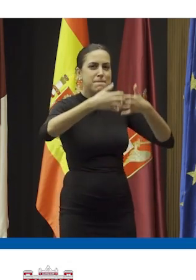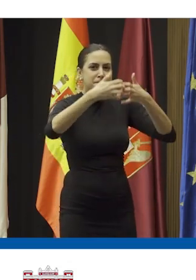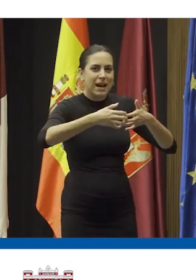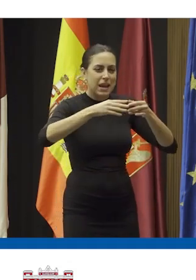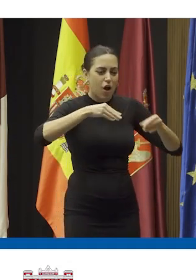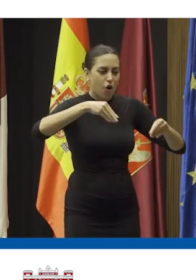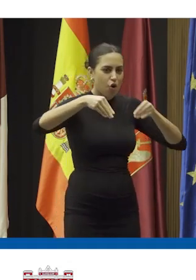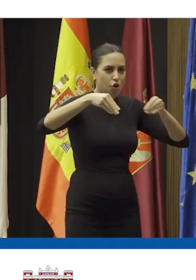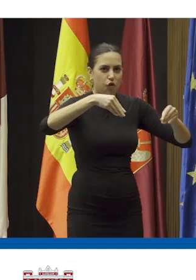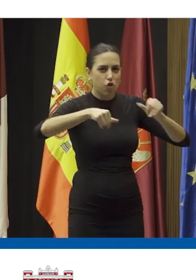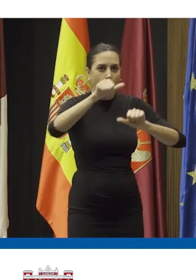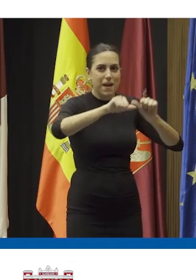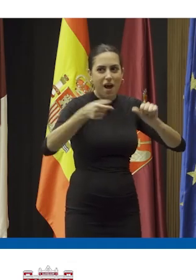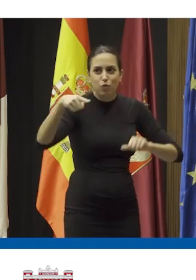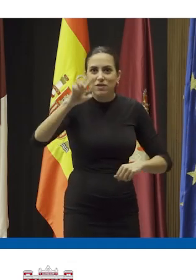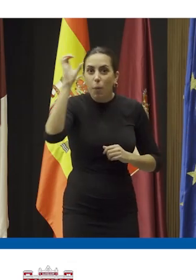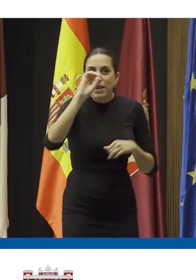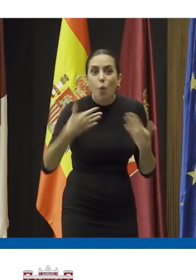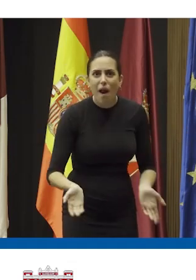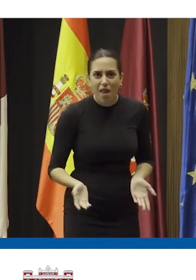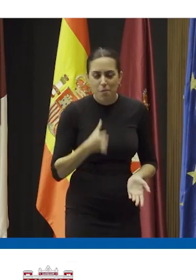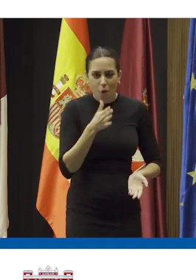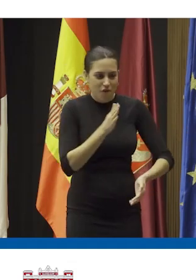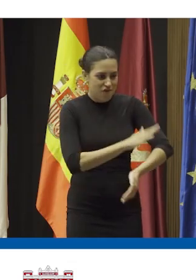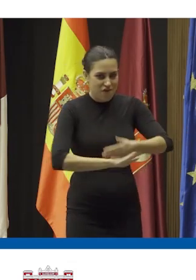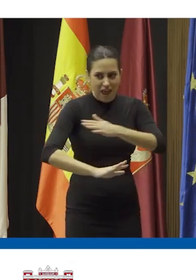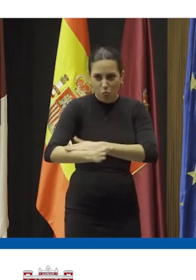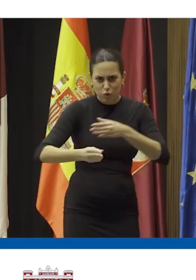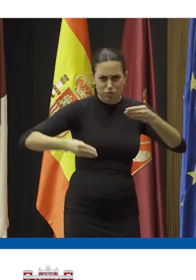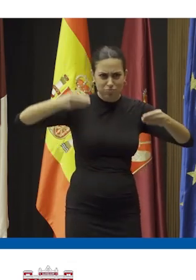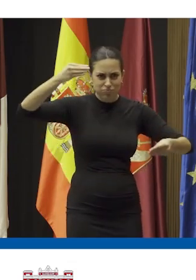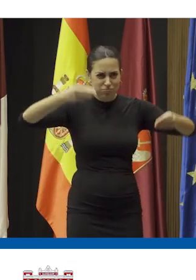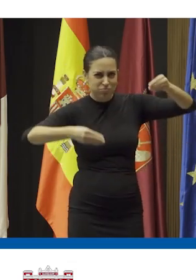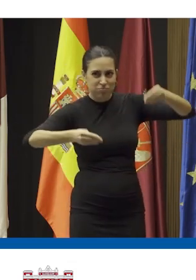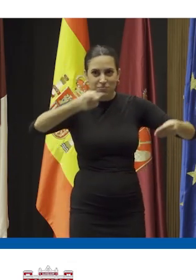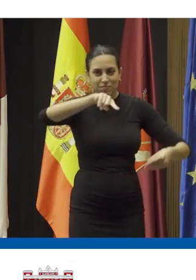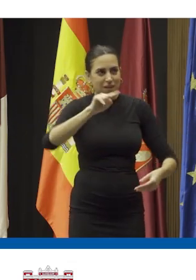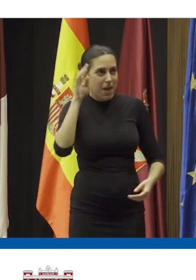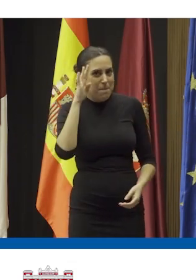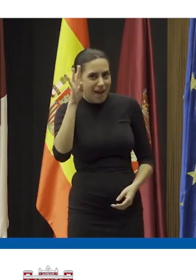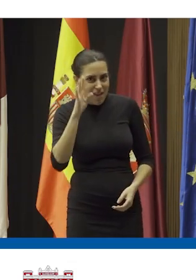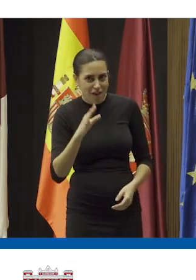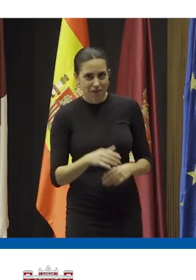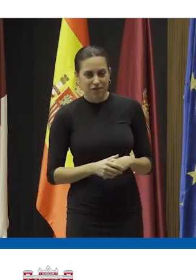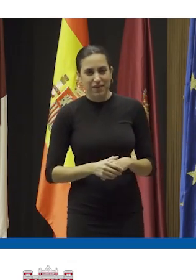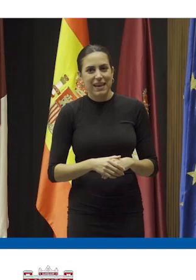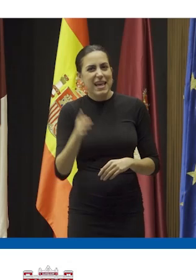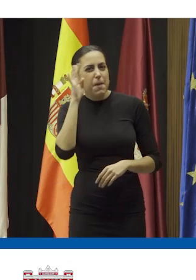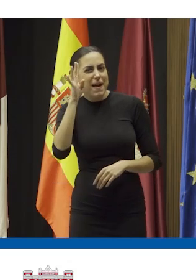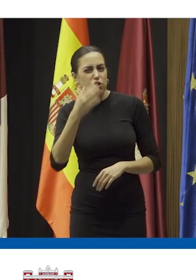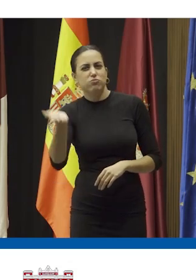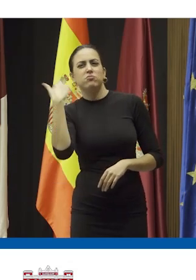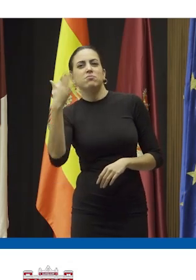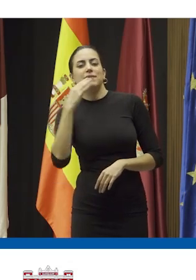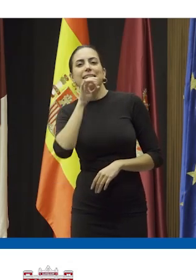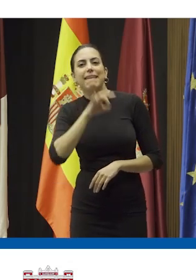robot, con los brazos, de alguna forma. Eso ya lo imaginó hace muchos años un